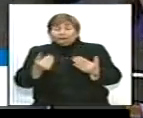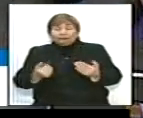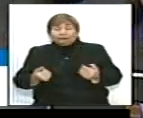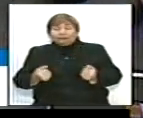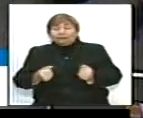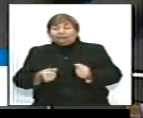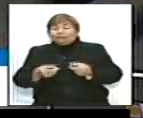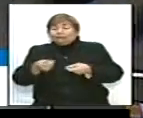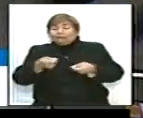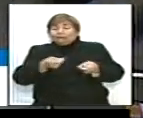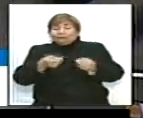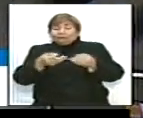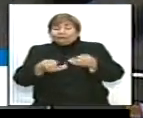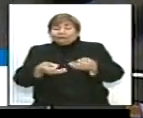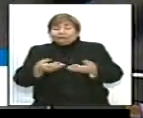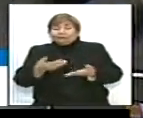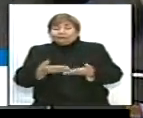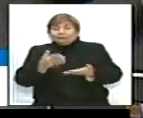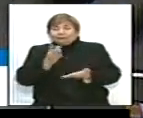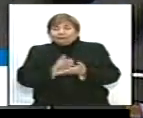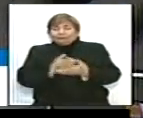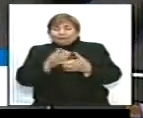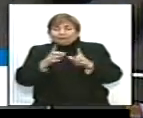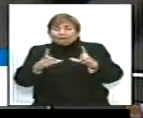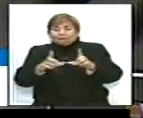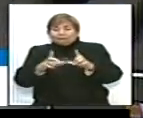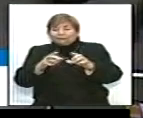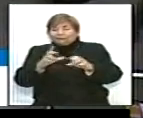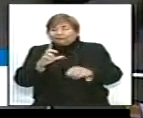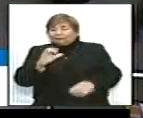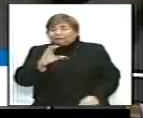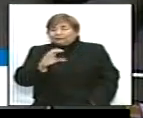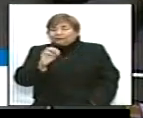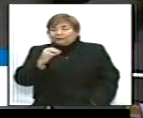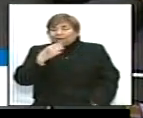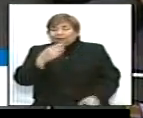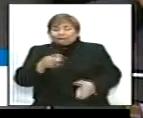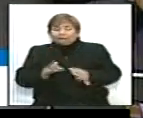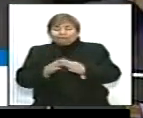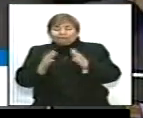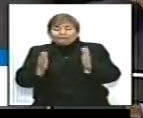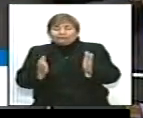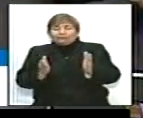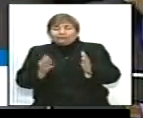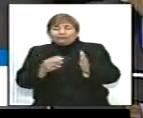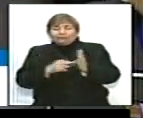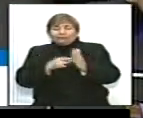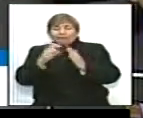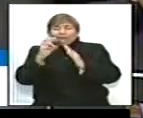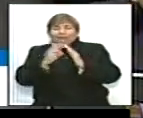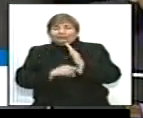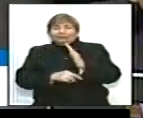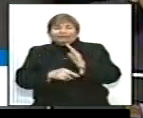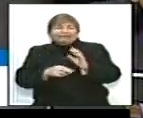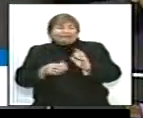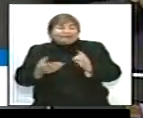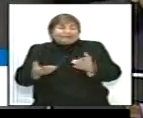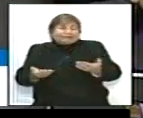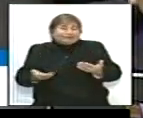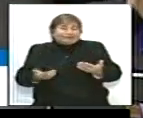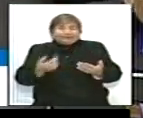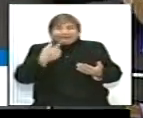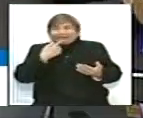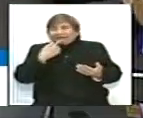el Ejecutivo llegó a otorgar la licencia para el funcionamiento de dicho proyecto. Es decir,